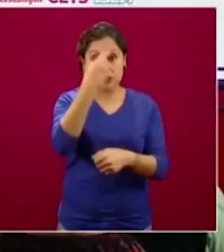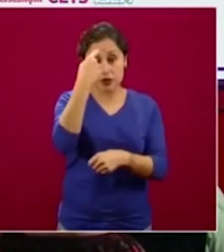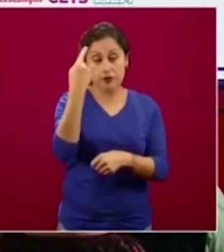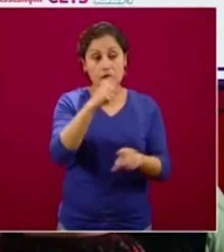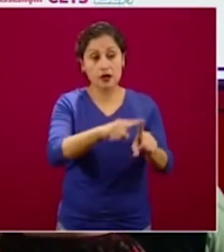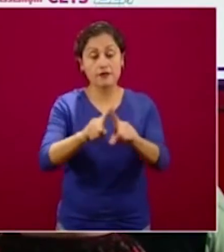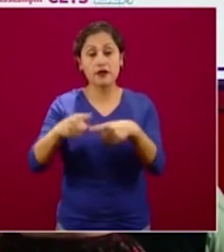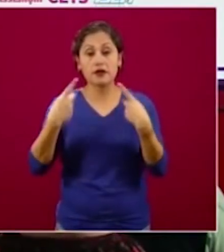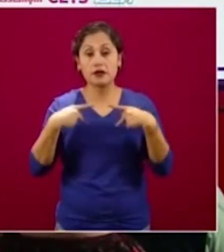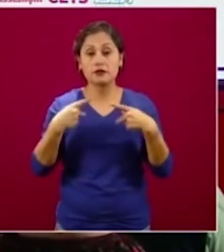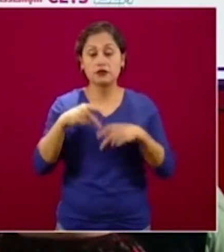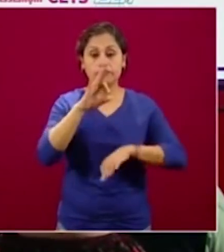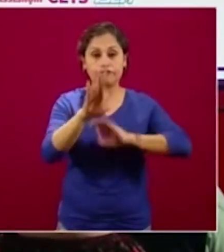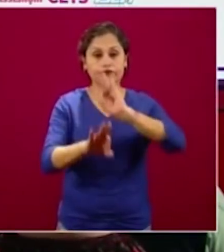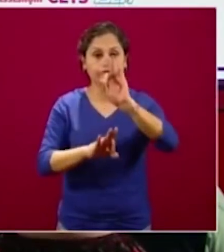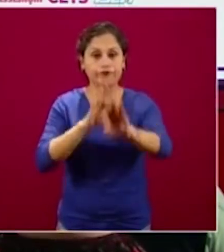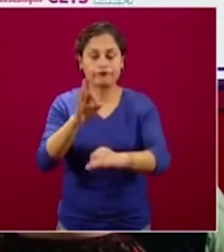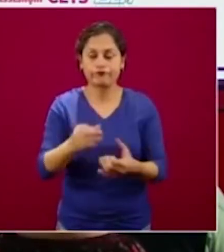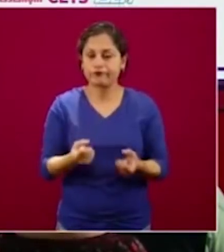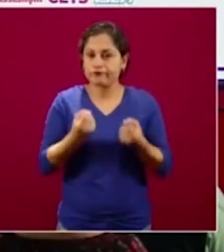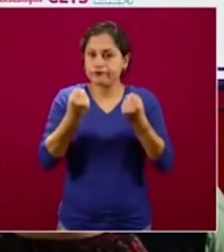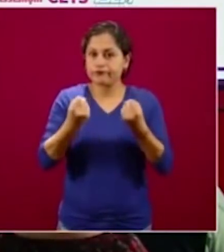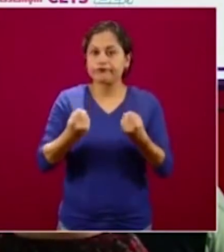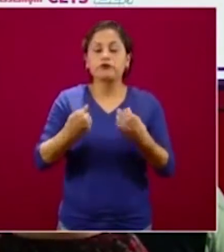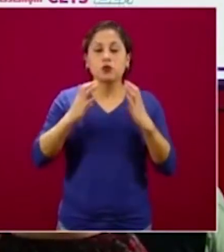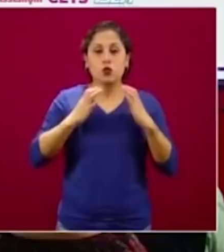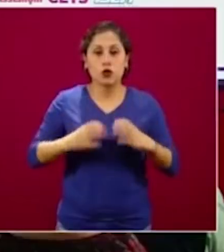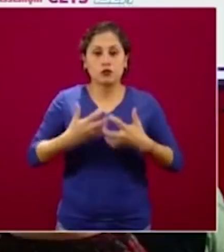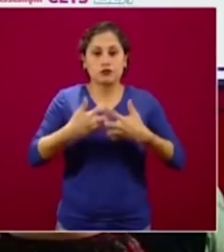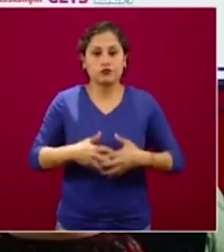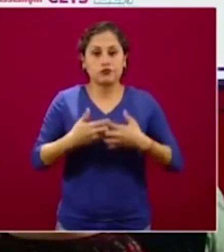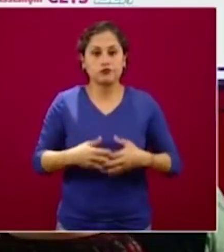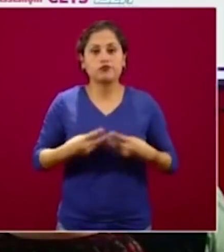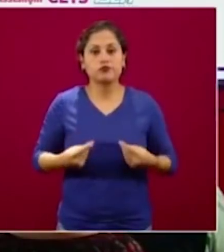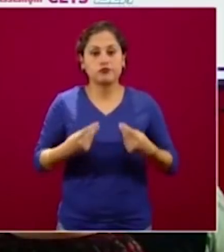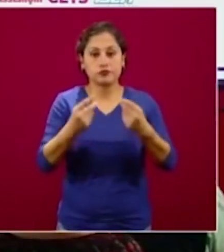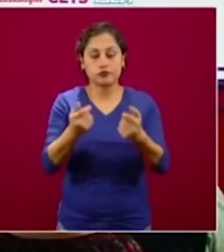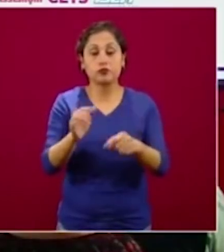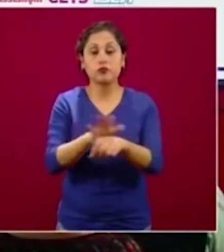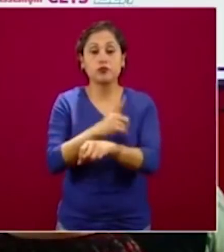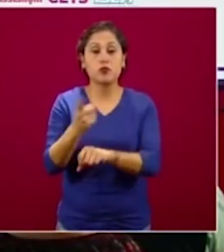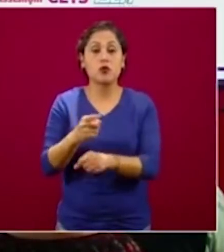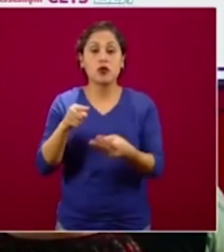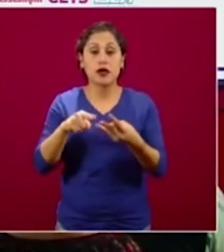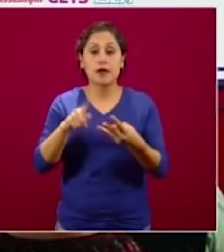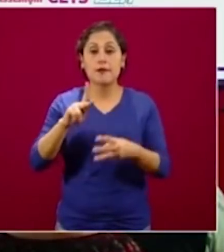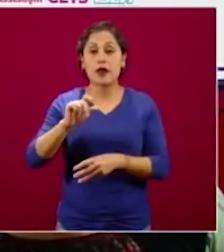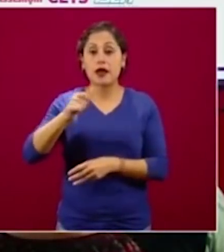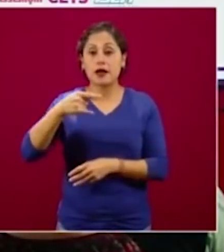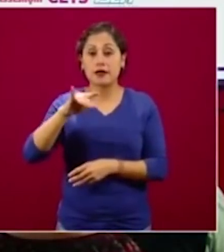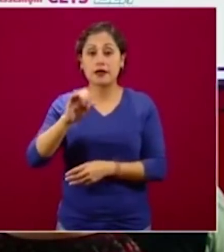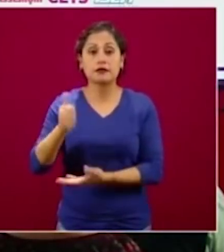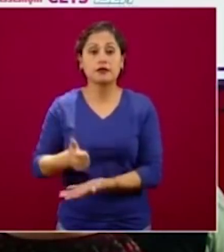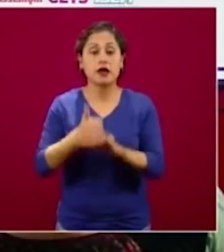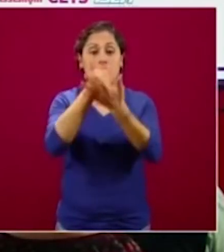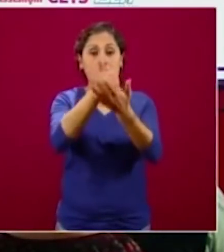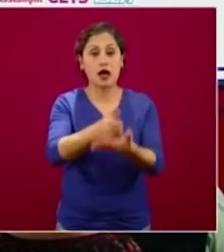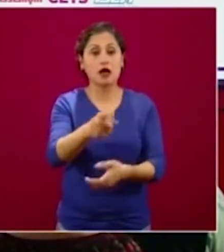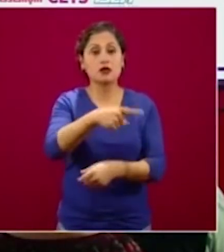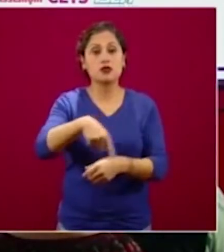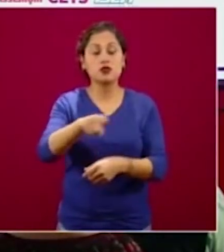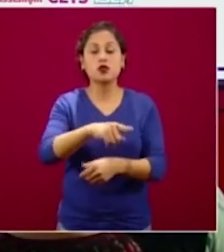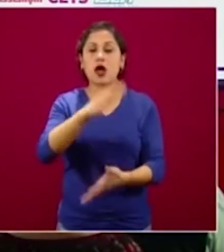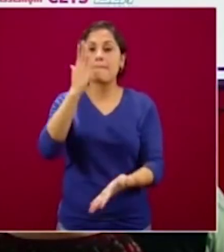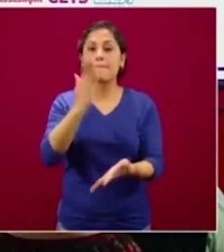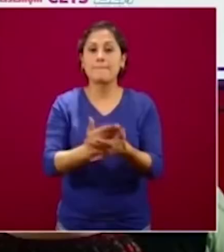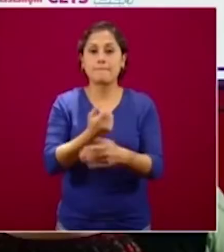tejidos. Porque una donación y una transfusión de plaquetas puede evitar un sangrado que comprometa la vida. Porque este acto